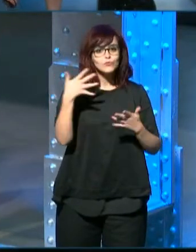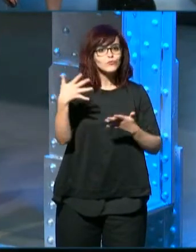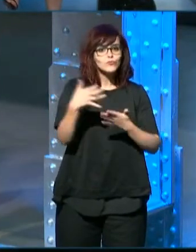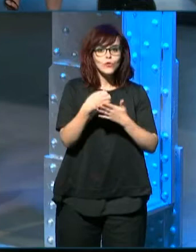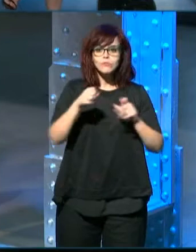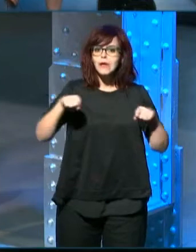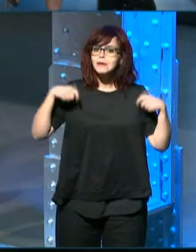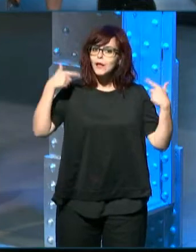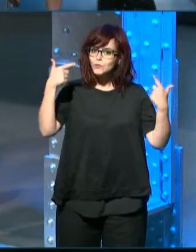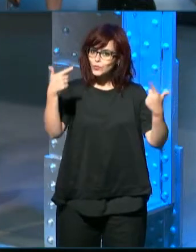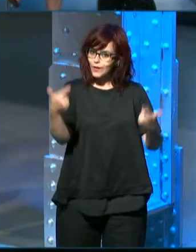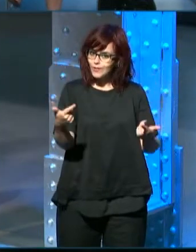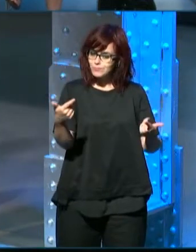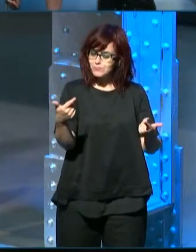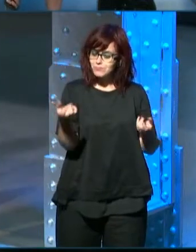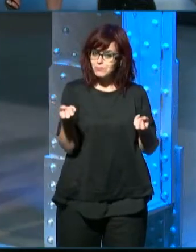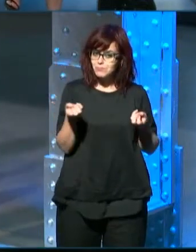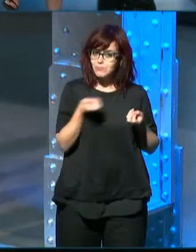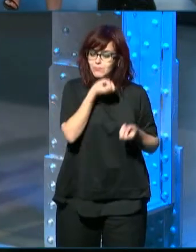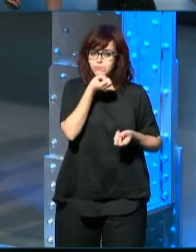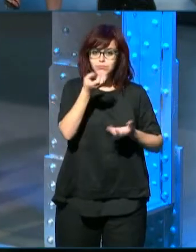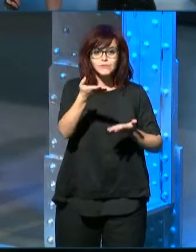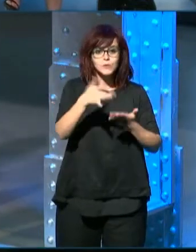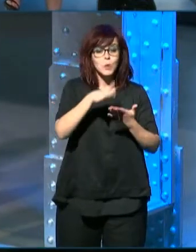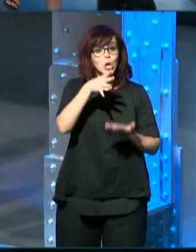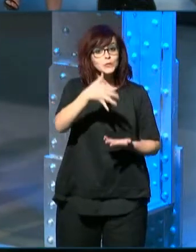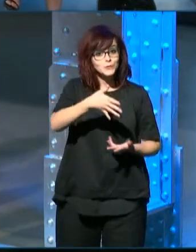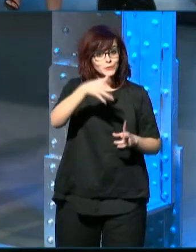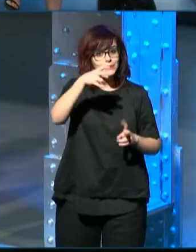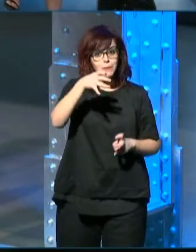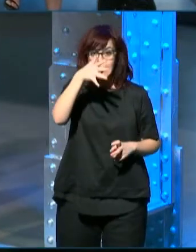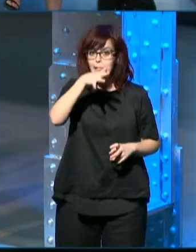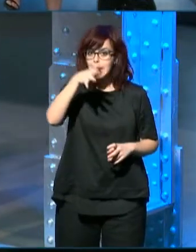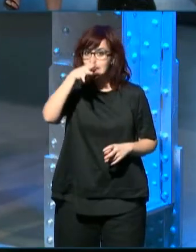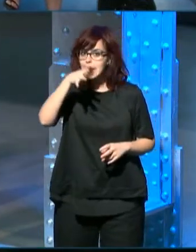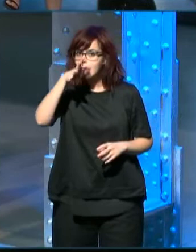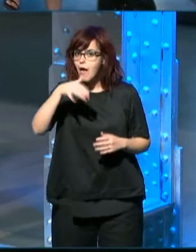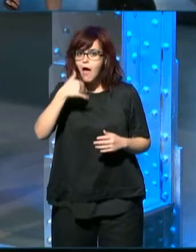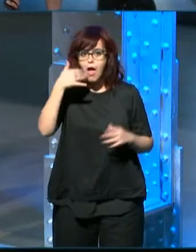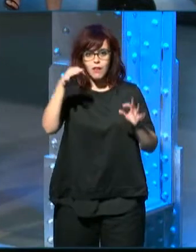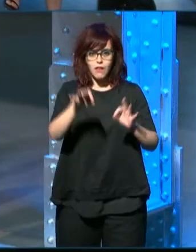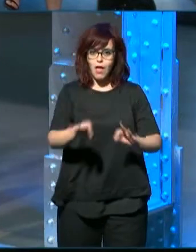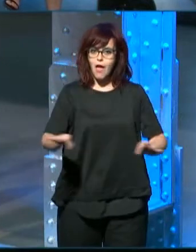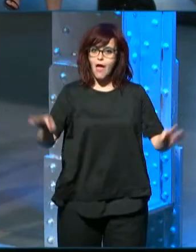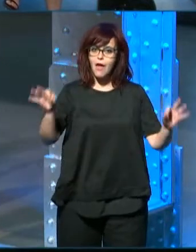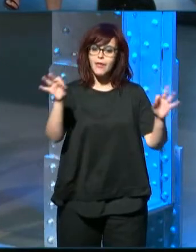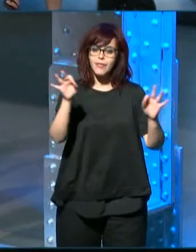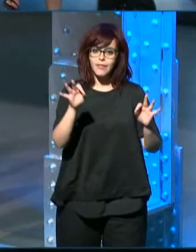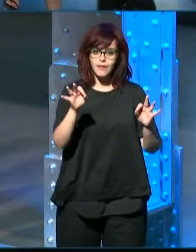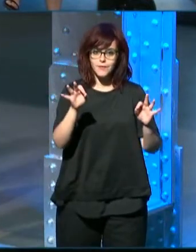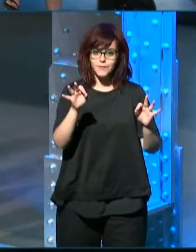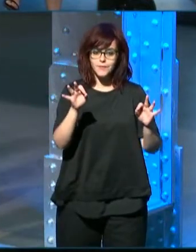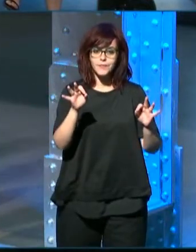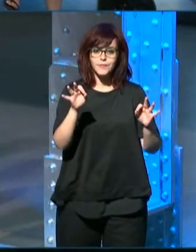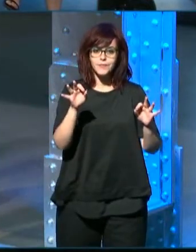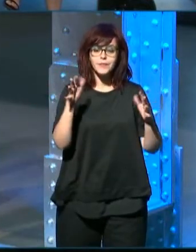y que por eso no les íbamos a decir absolutamente nada sobre el tema que íbamos a comentar con ellos. Entonces llegábamos al momento